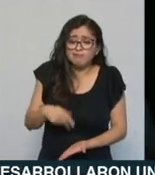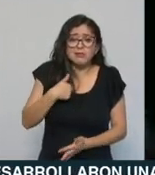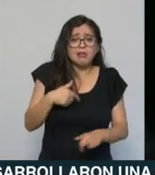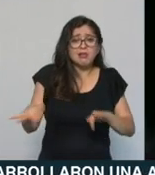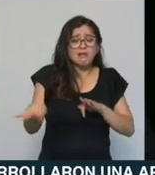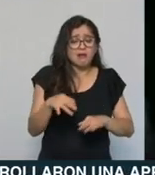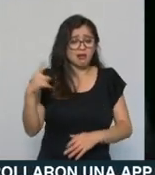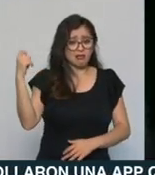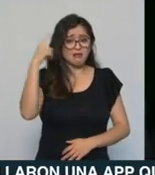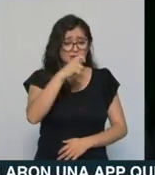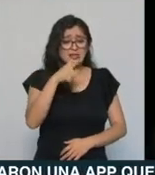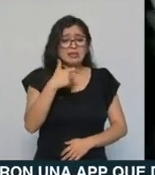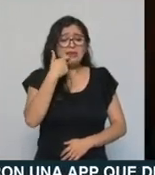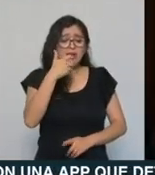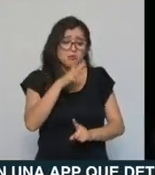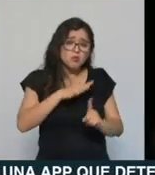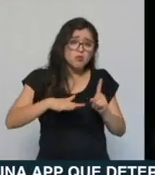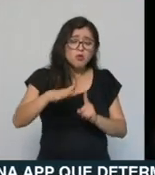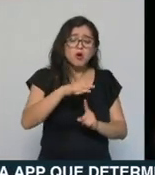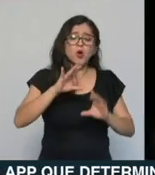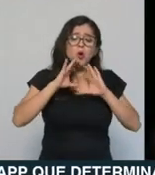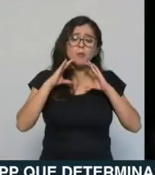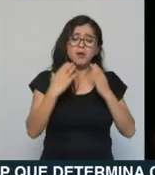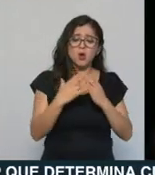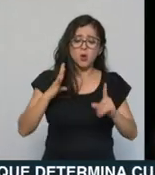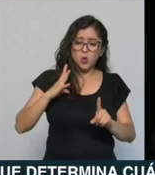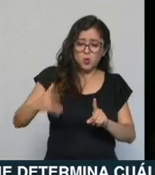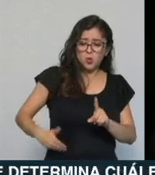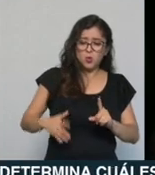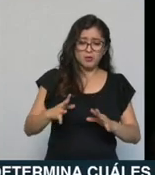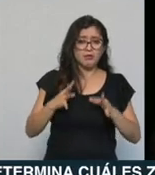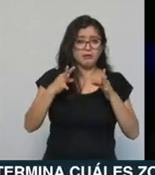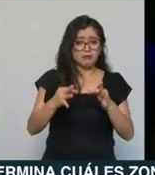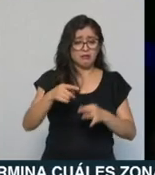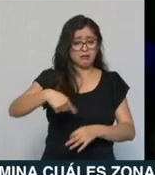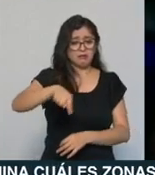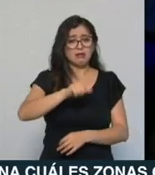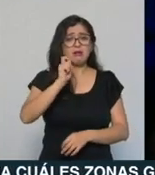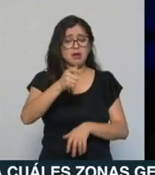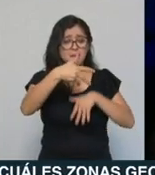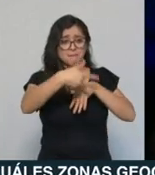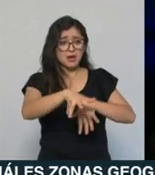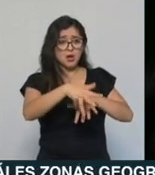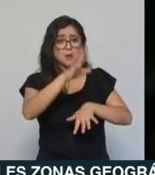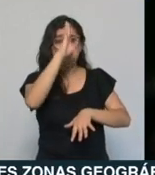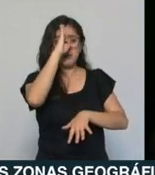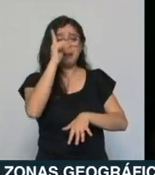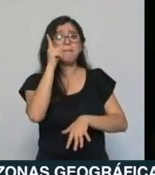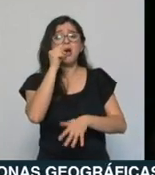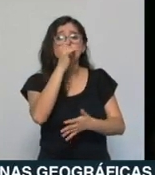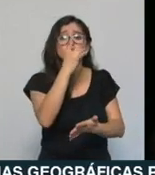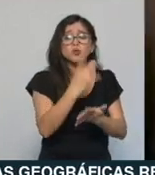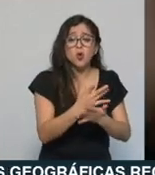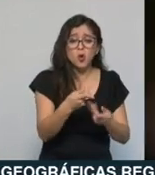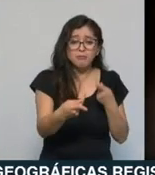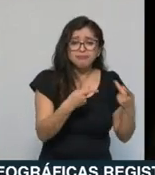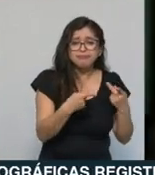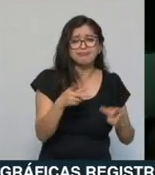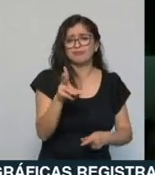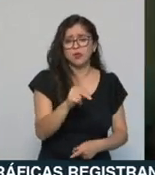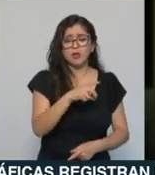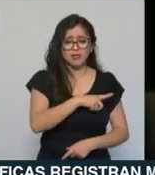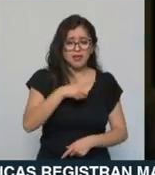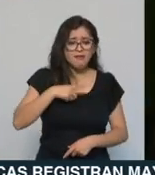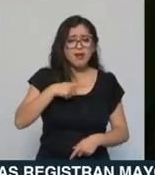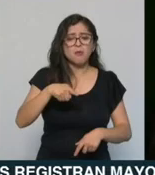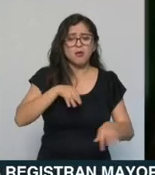son espacios. El Comité Orgullo y Dignidad está trabajando no solamente para la marcha, que es el sábado, que es mañana. Entonces, que esperamos trabajar porque